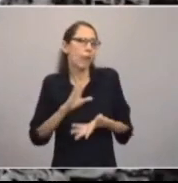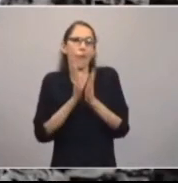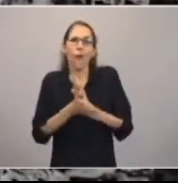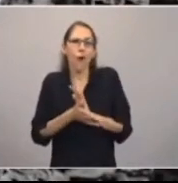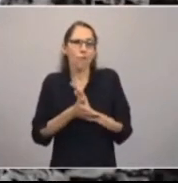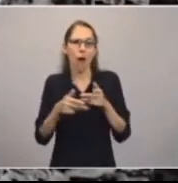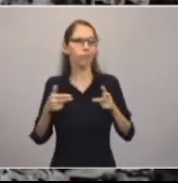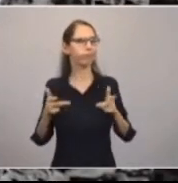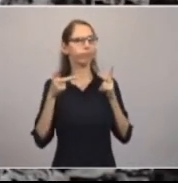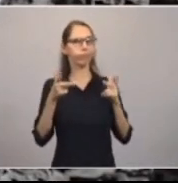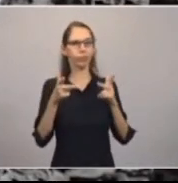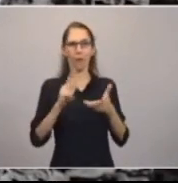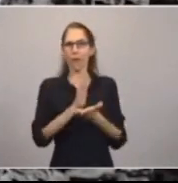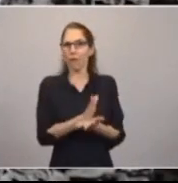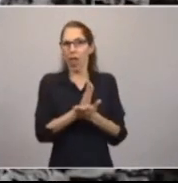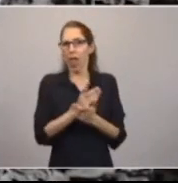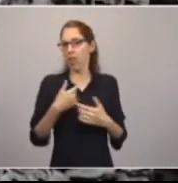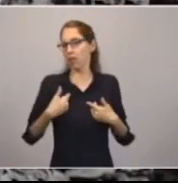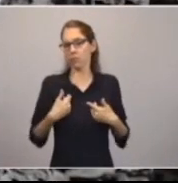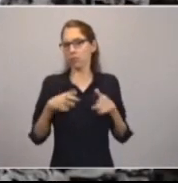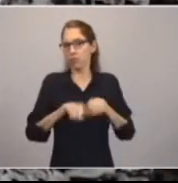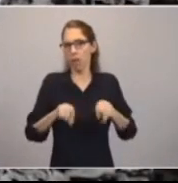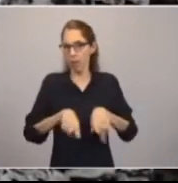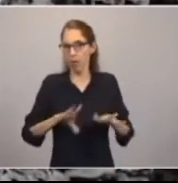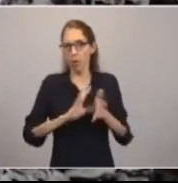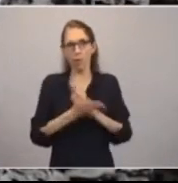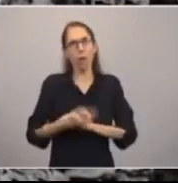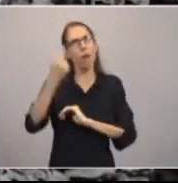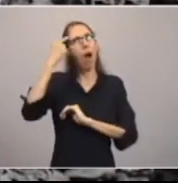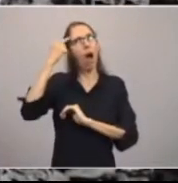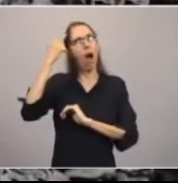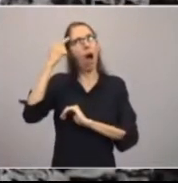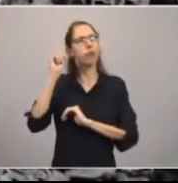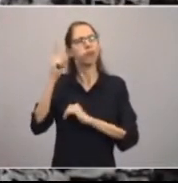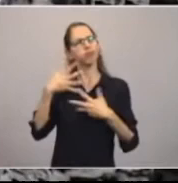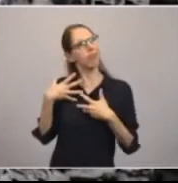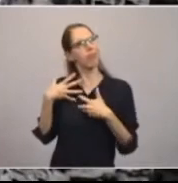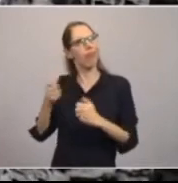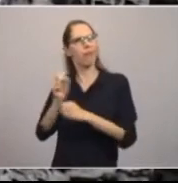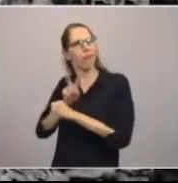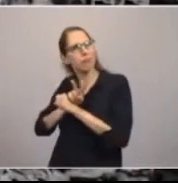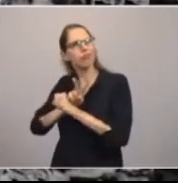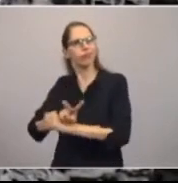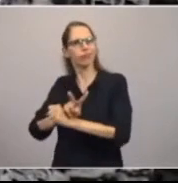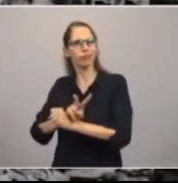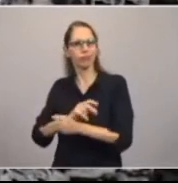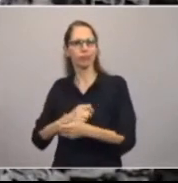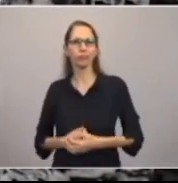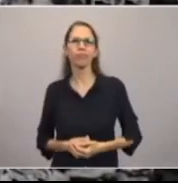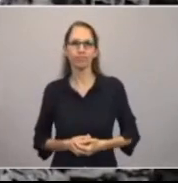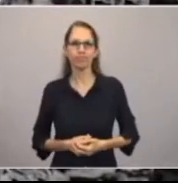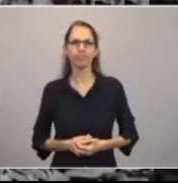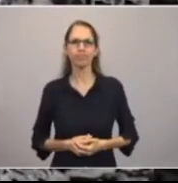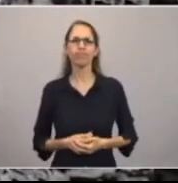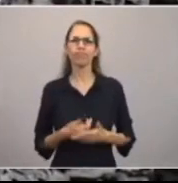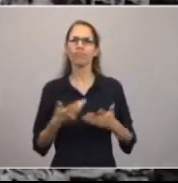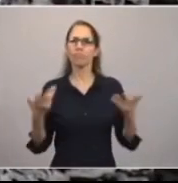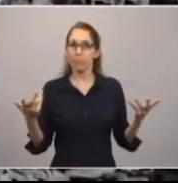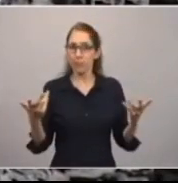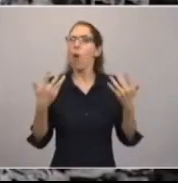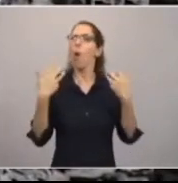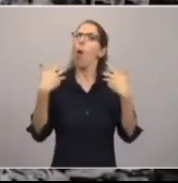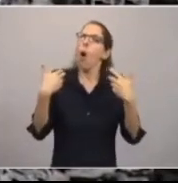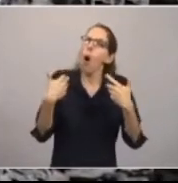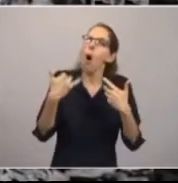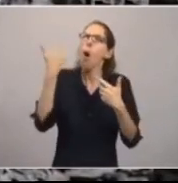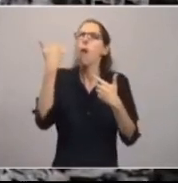ideas que venimos defendiendo hace mucho tiempo y que por supuesto que tienen dificultades, que enfrentan obstáculos, problemas, que han